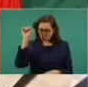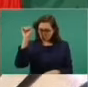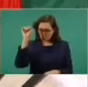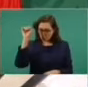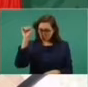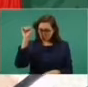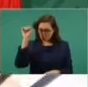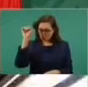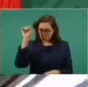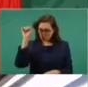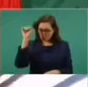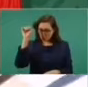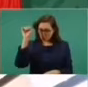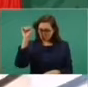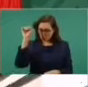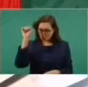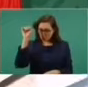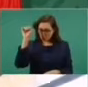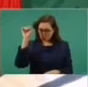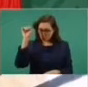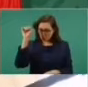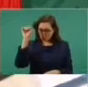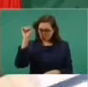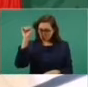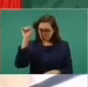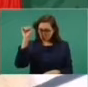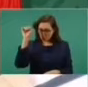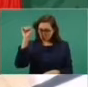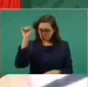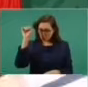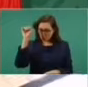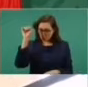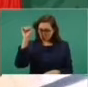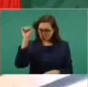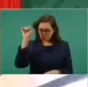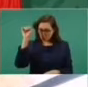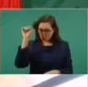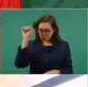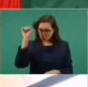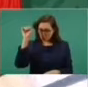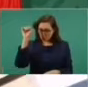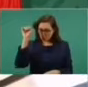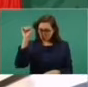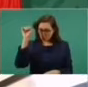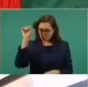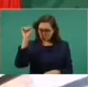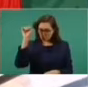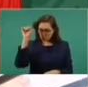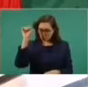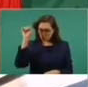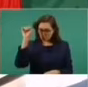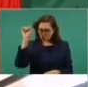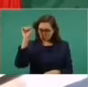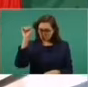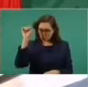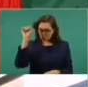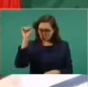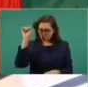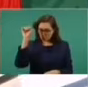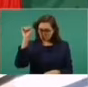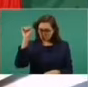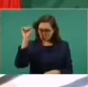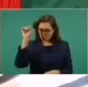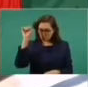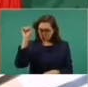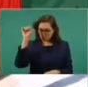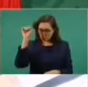que hubiera estado yo agradecida y también le hubiera dado las gracias. Claro que sí. Si hubiese sido con el señor Felipe Calderón,